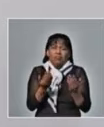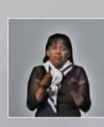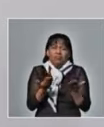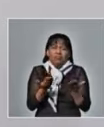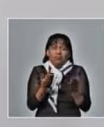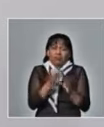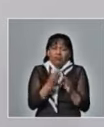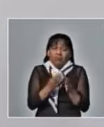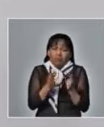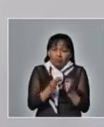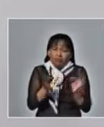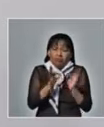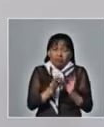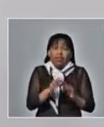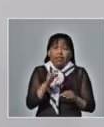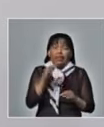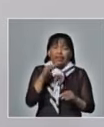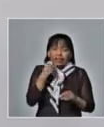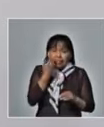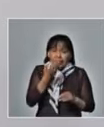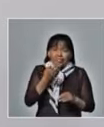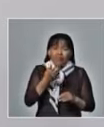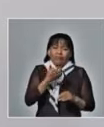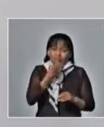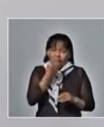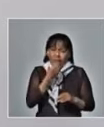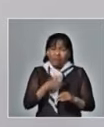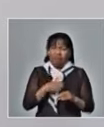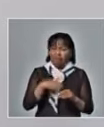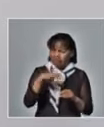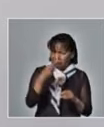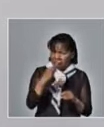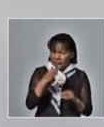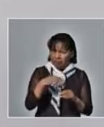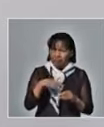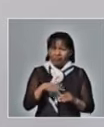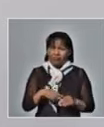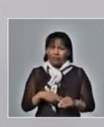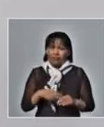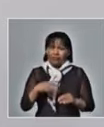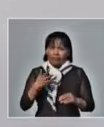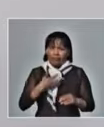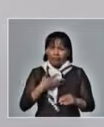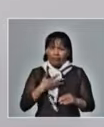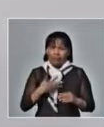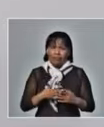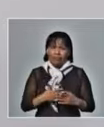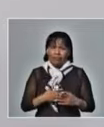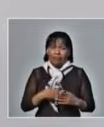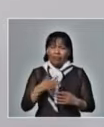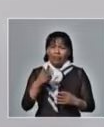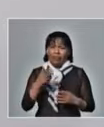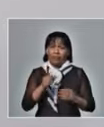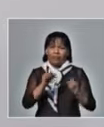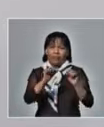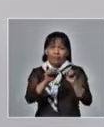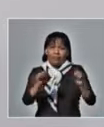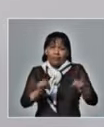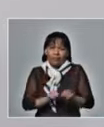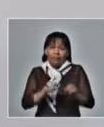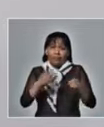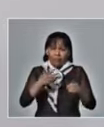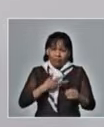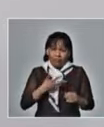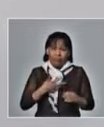y escuchando. Queremos escuelas de calidad, pero en serio, que tengan aulas suficientes, que tengan bancas, que